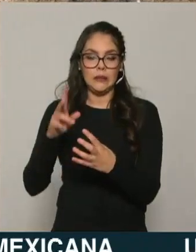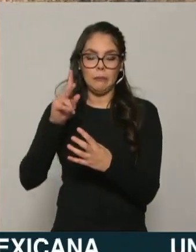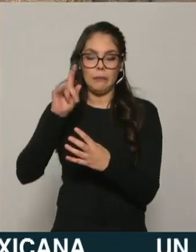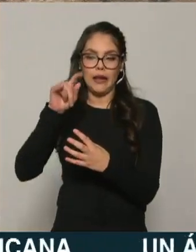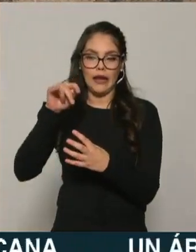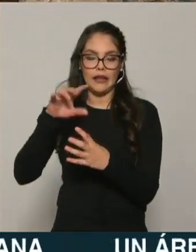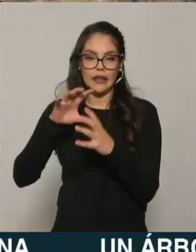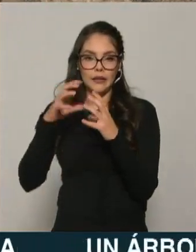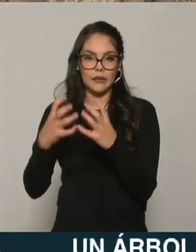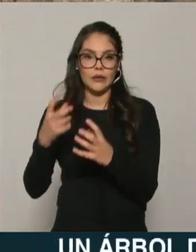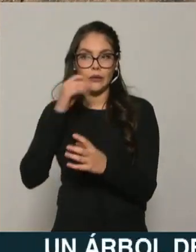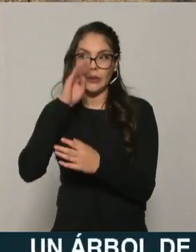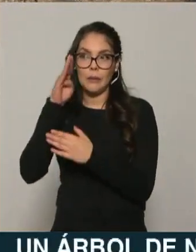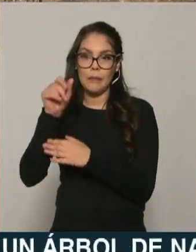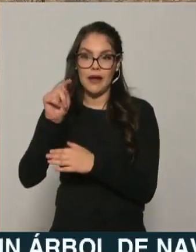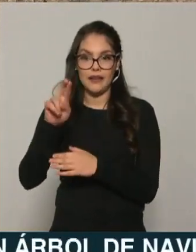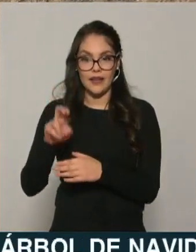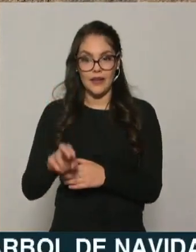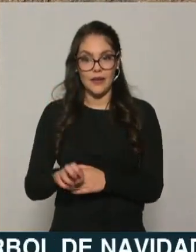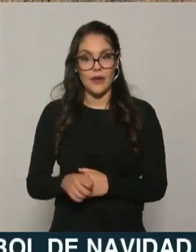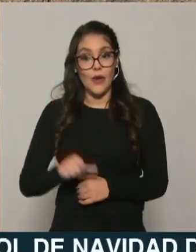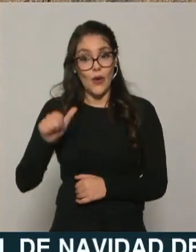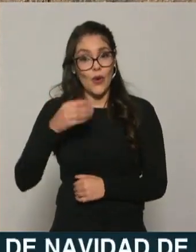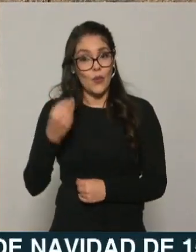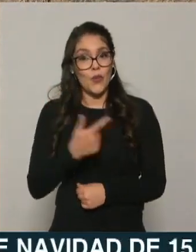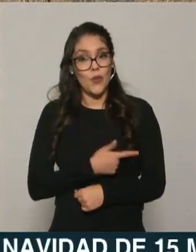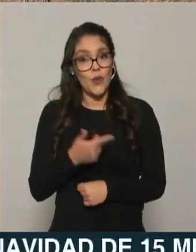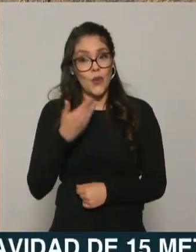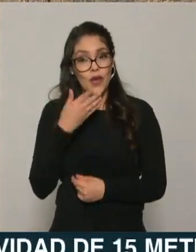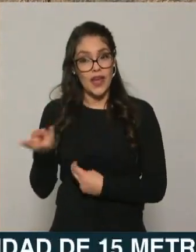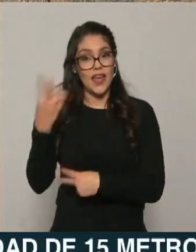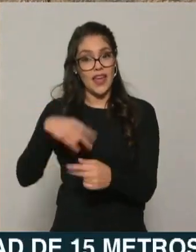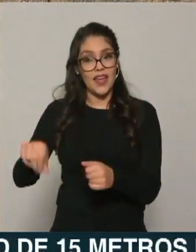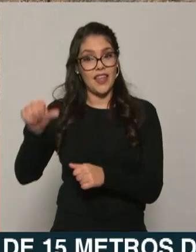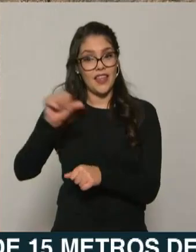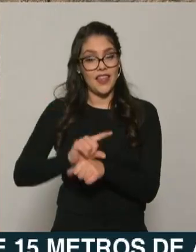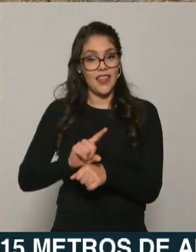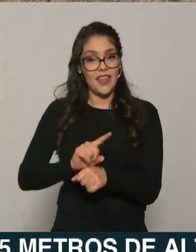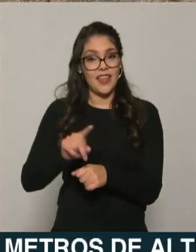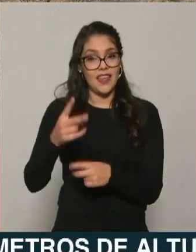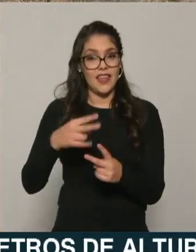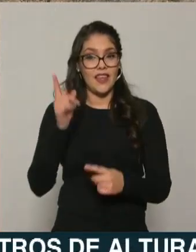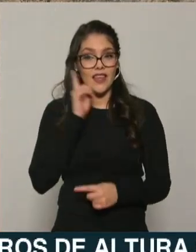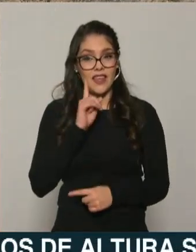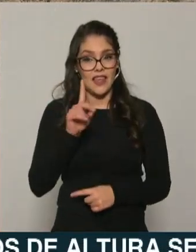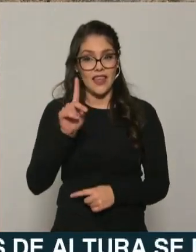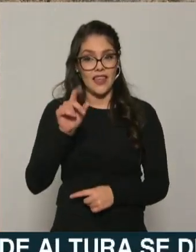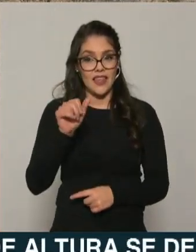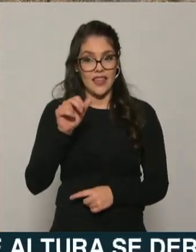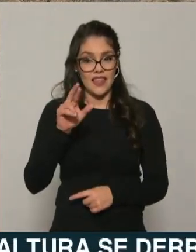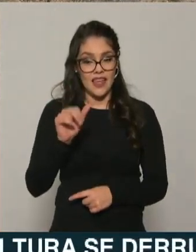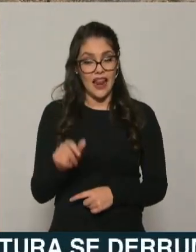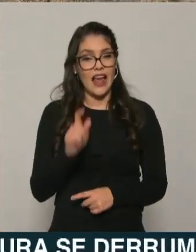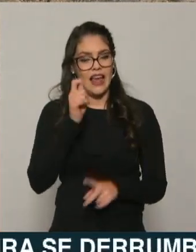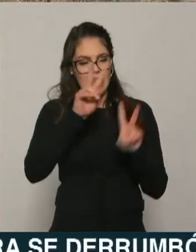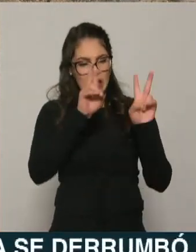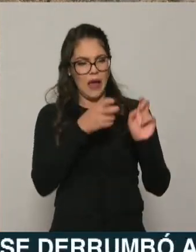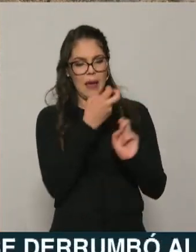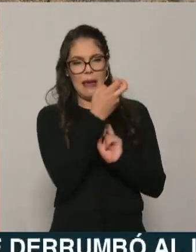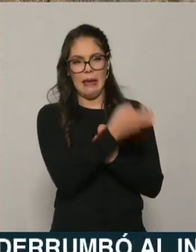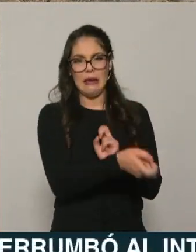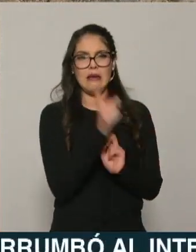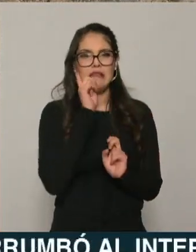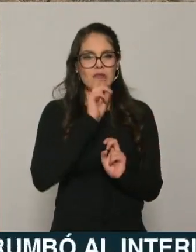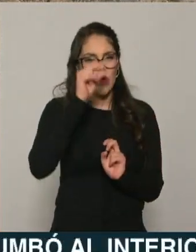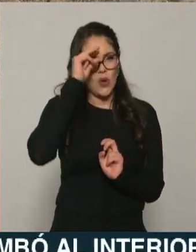Hoy tenemos el gusto, el privilegio y el honor de recibir en los estudios de 21 Noticias a Dara Pérez, la llaman así ya, la niña genio mexicana